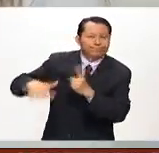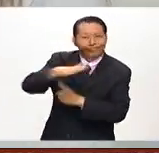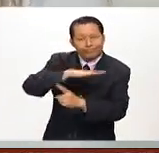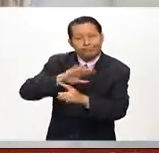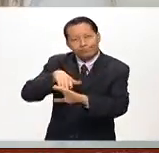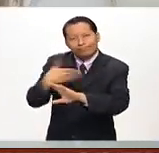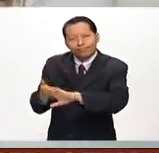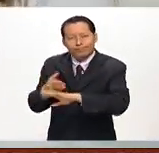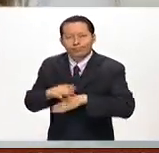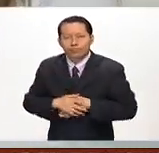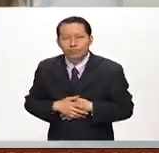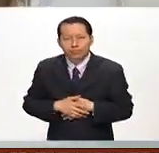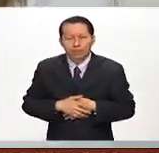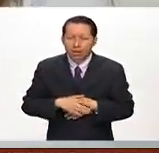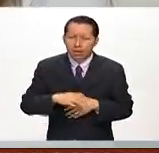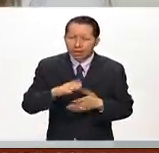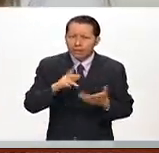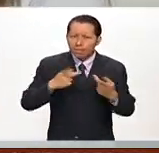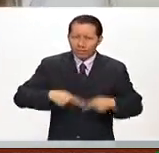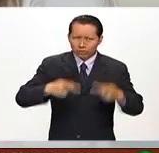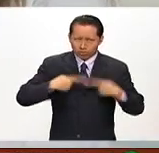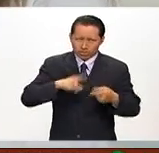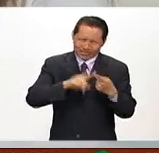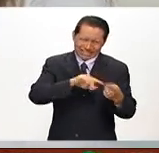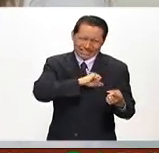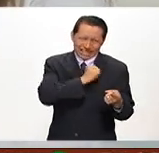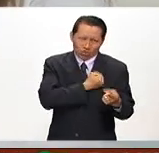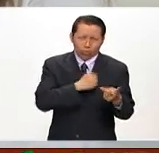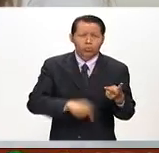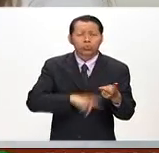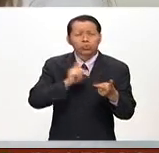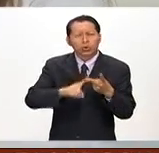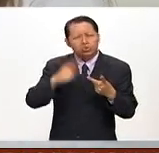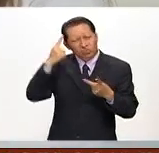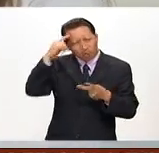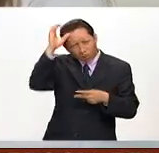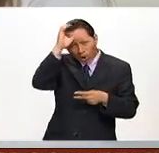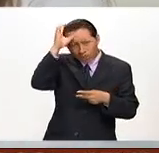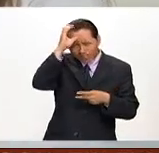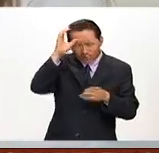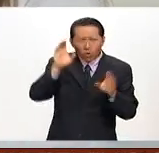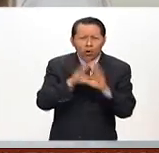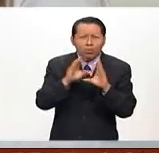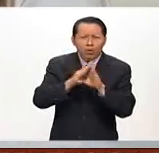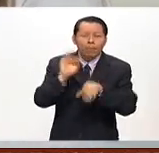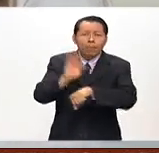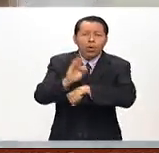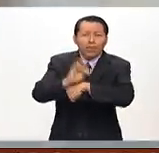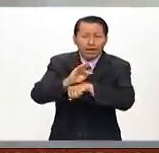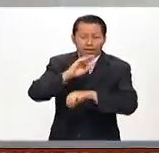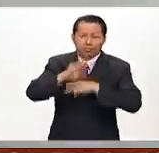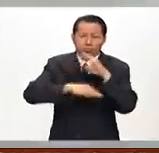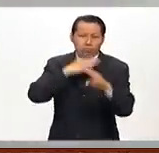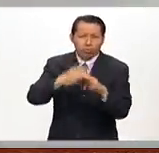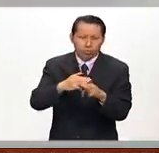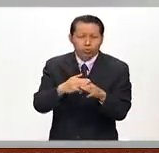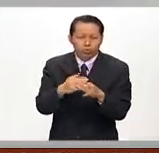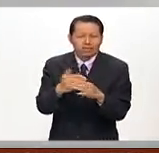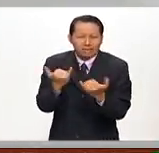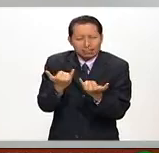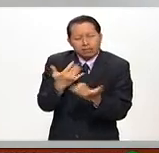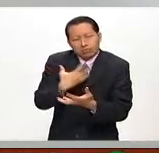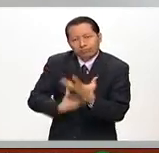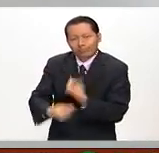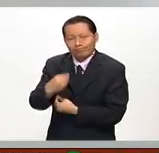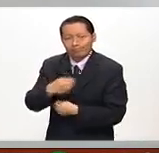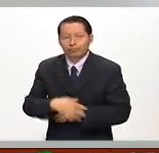que, además de que lo hace por salud, lo está haciendo con una conciencia de protección al planeta y de empatía. De acuerdo al